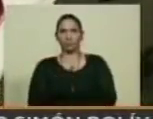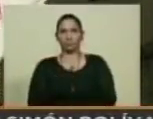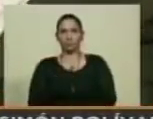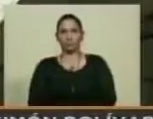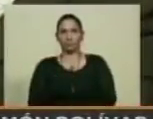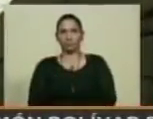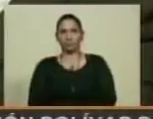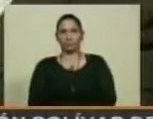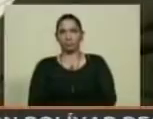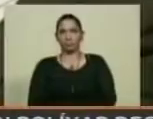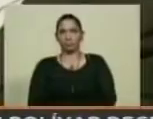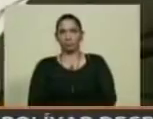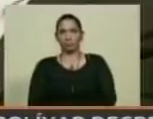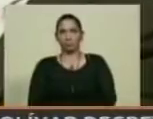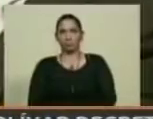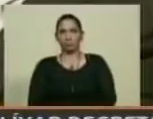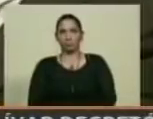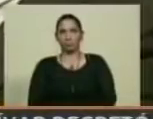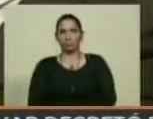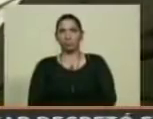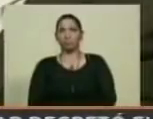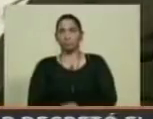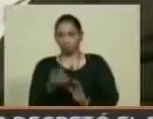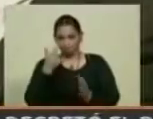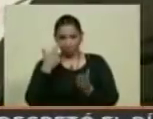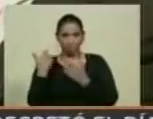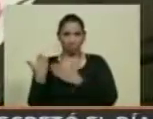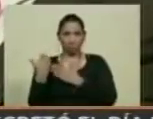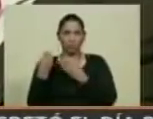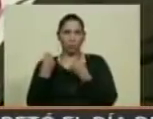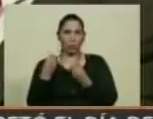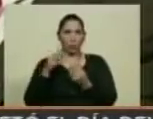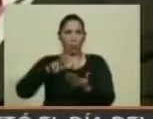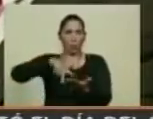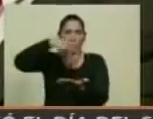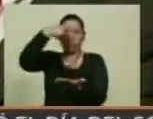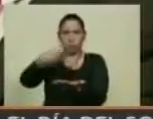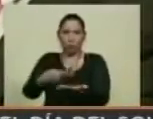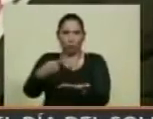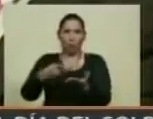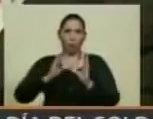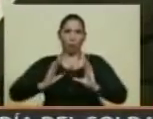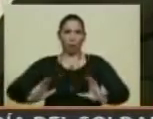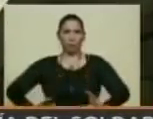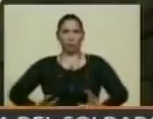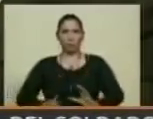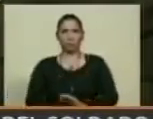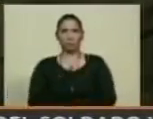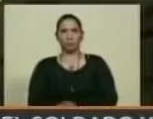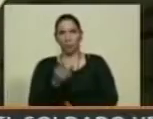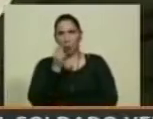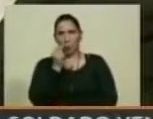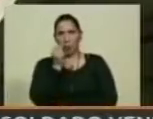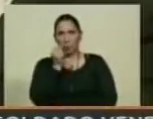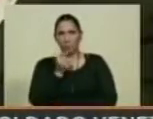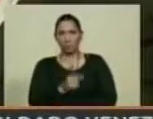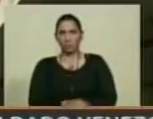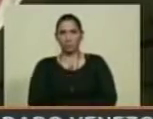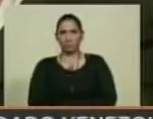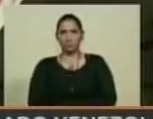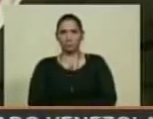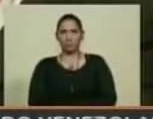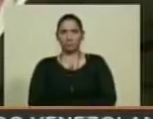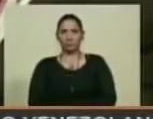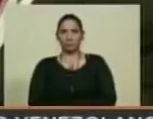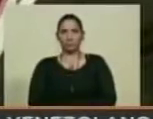también que revela el lugar del impacto de cuando él cae al